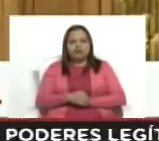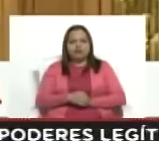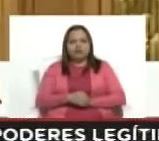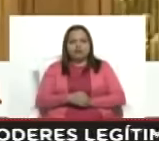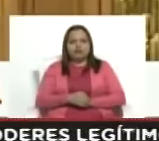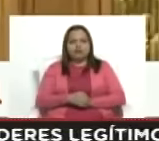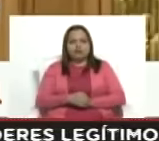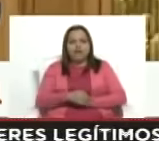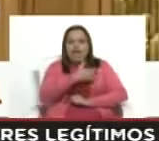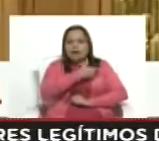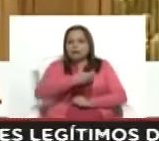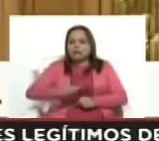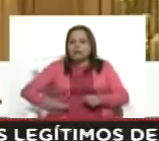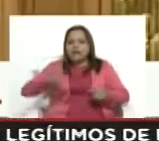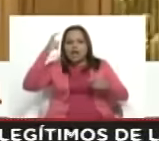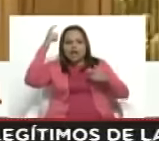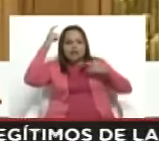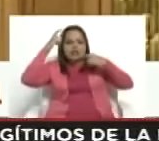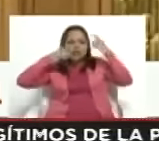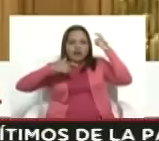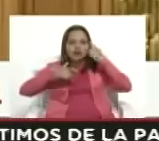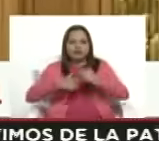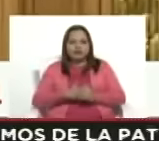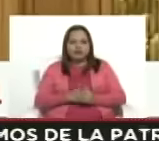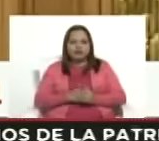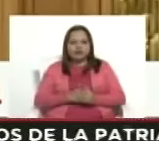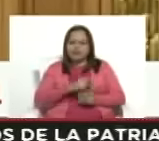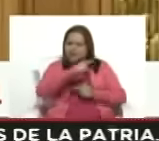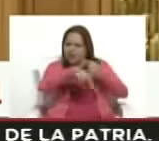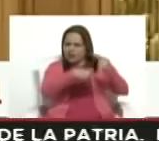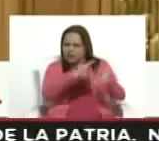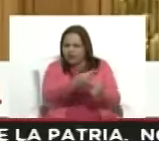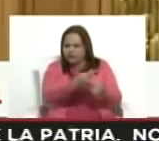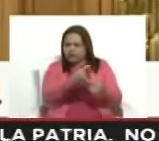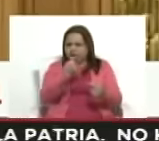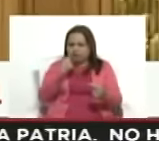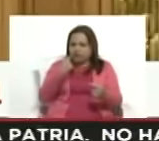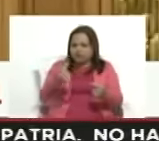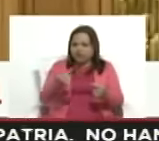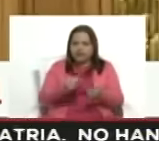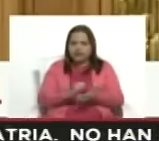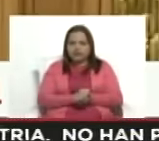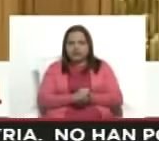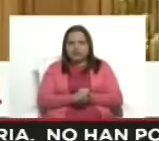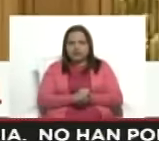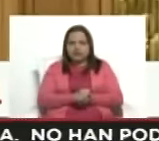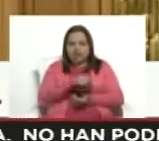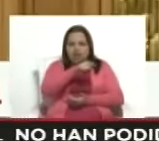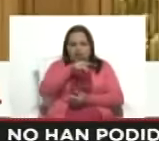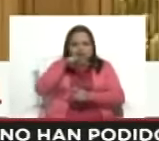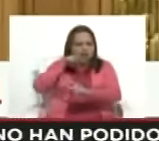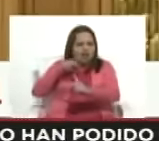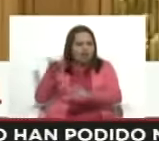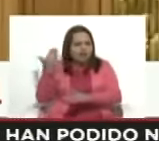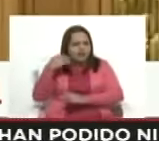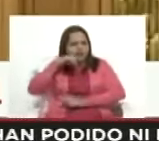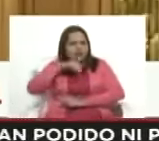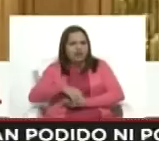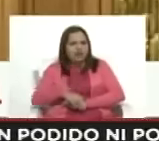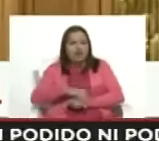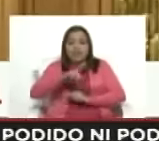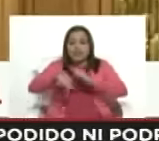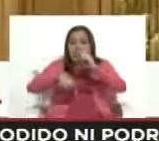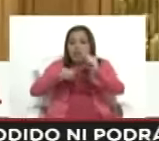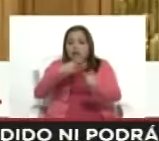El comandante Chávez dijo después de eso, o en esa locución, después de esta